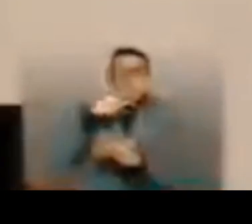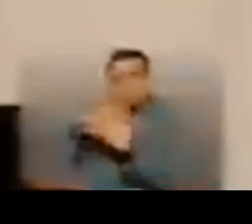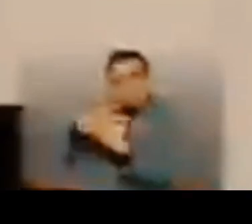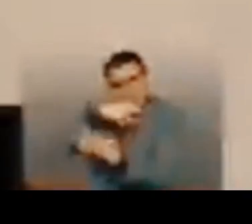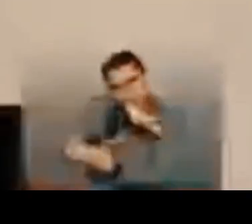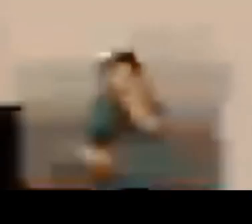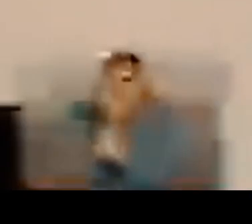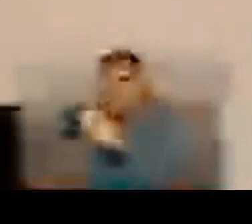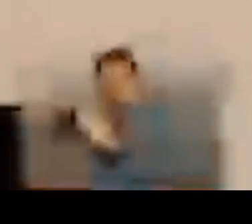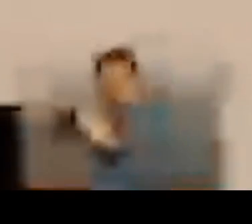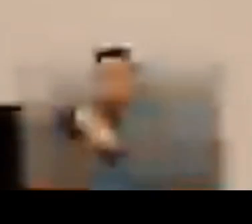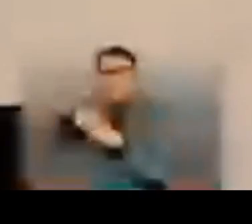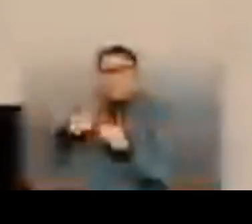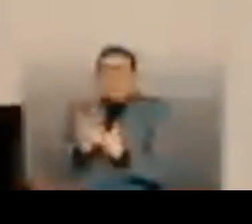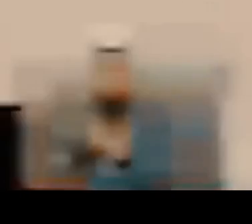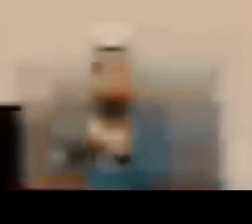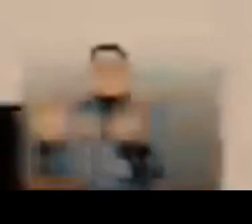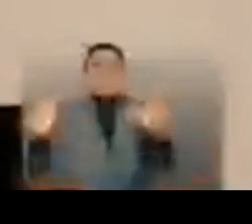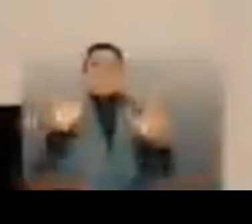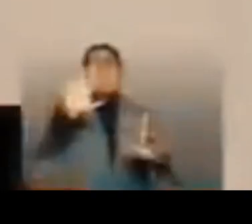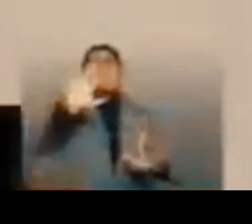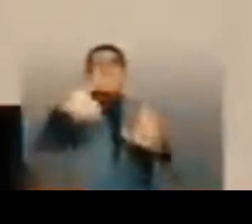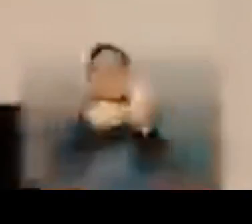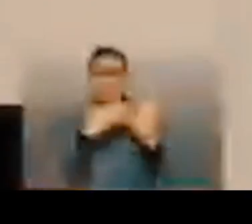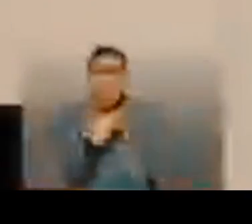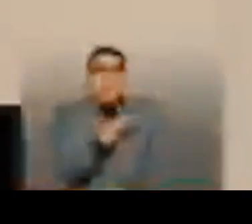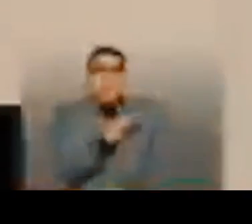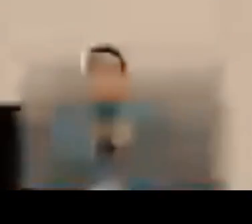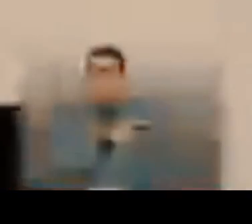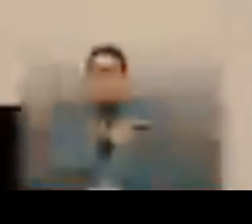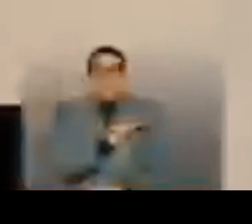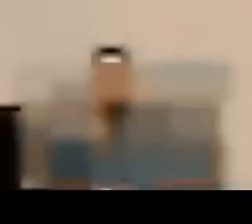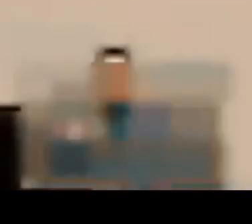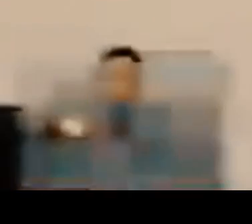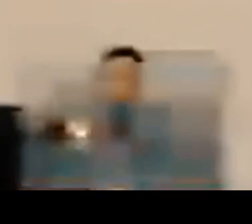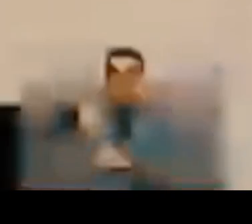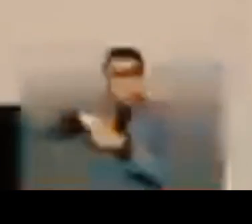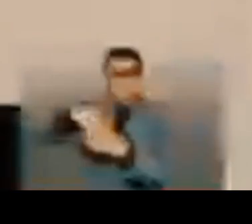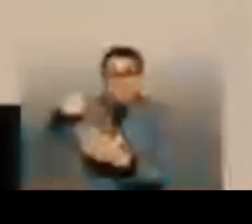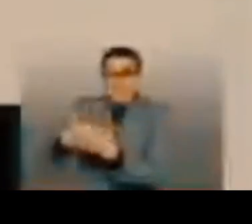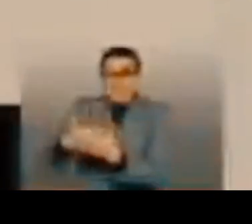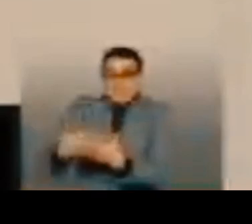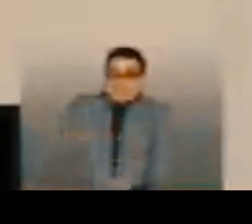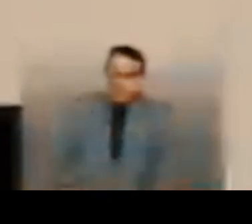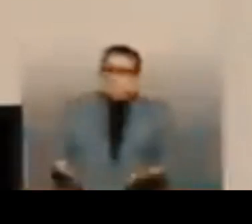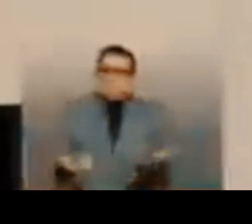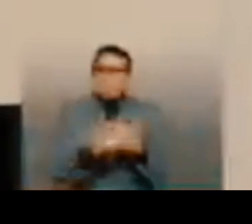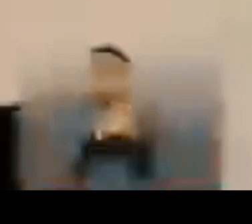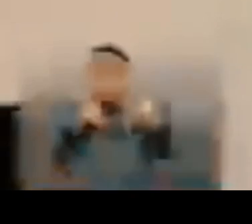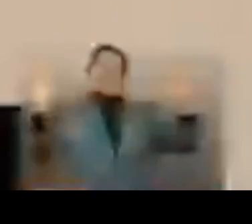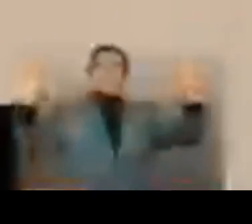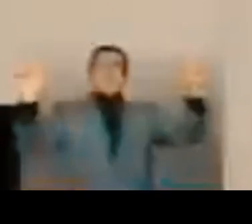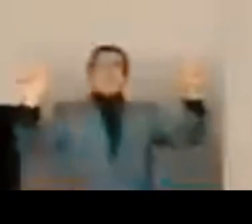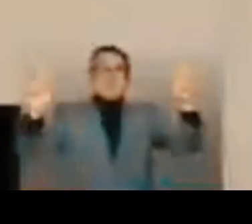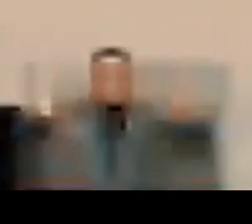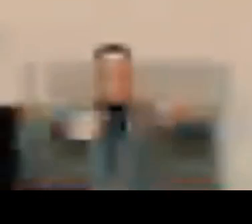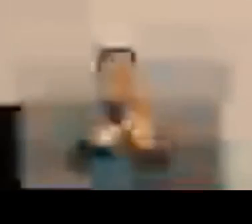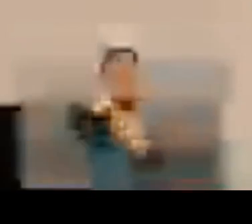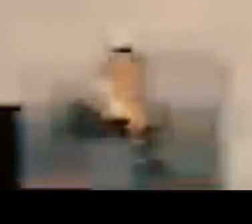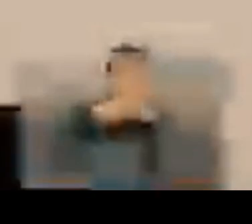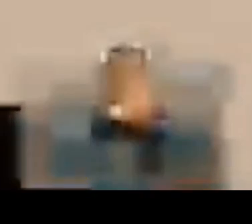van a encontrar a sus hijos, este es el proyecto de ley que yo voté siendo